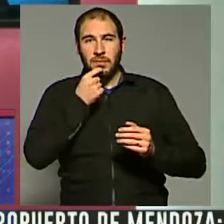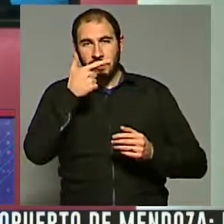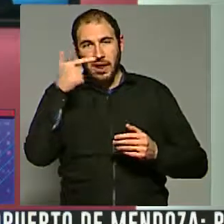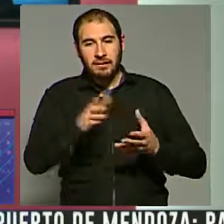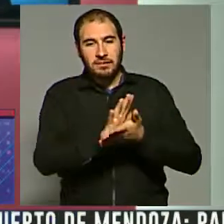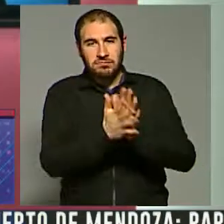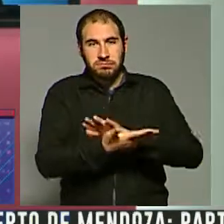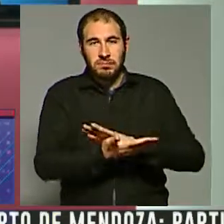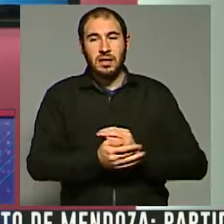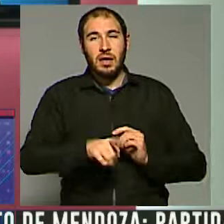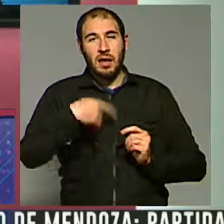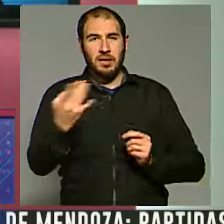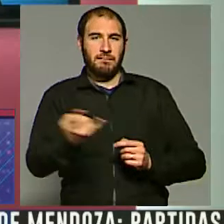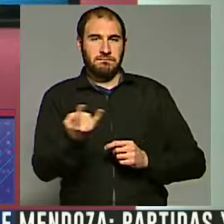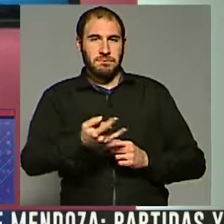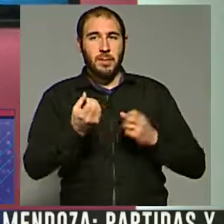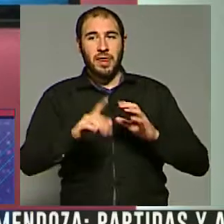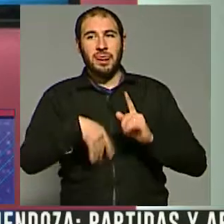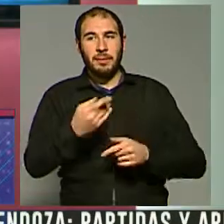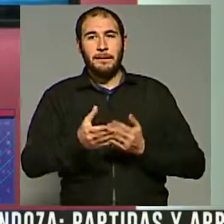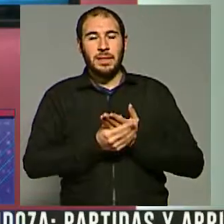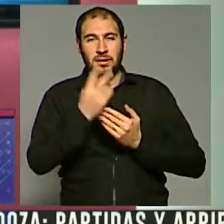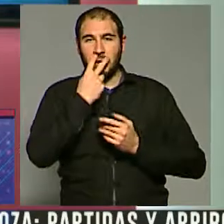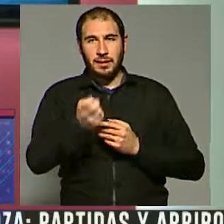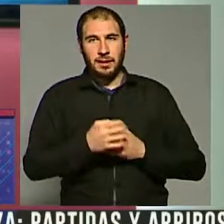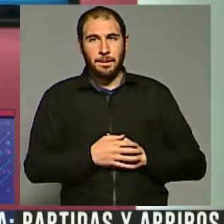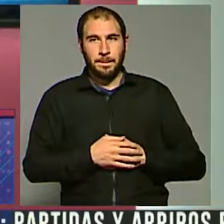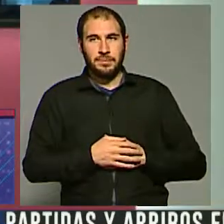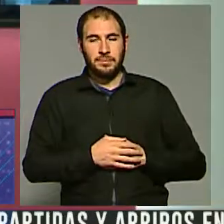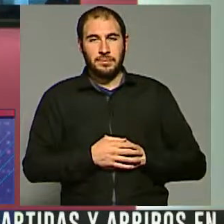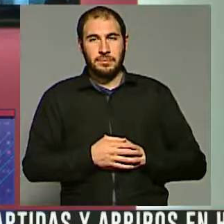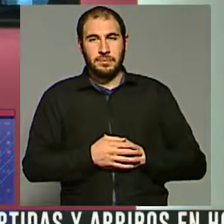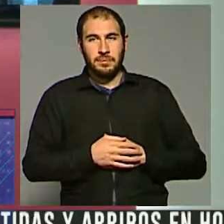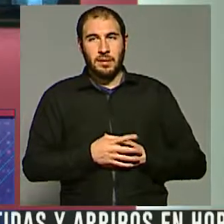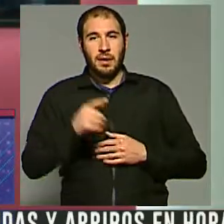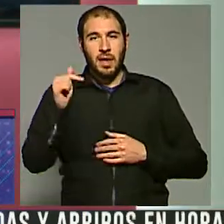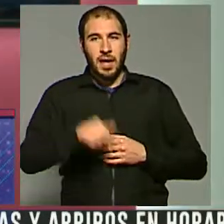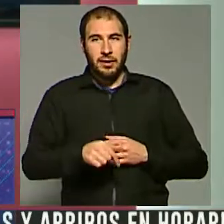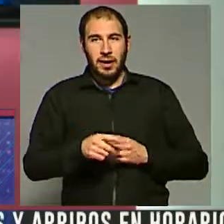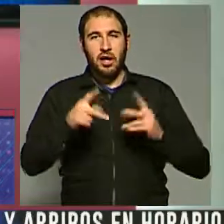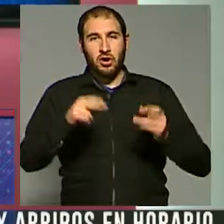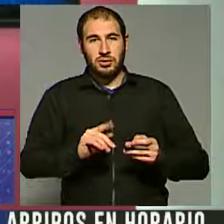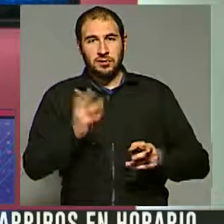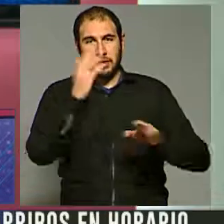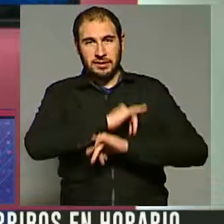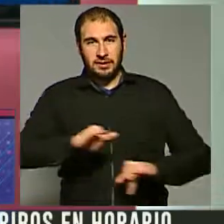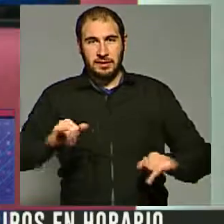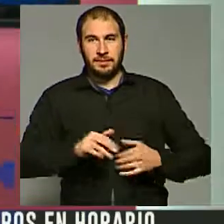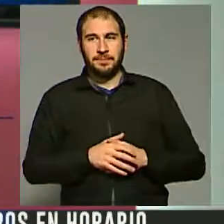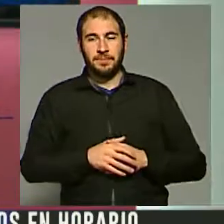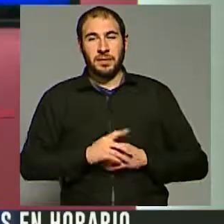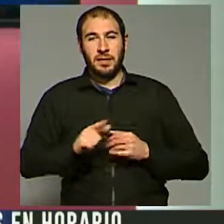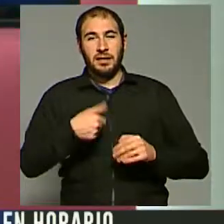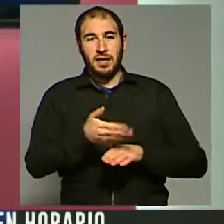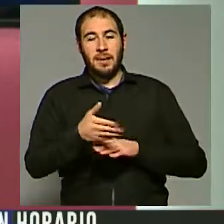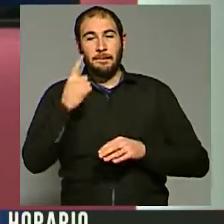nafta, lo cual terminó siendo desmentido posteriormente por el ministro de Energías, Iguazel. Ahora sí, es el momento de pausa en Unidiversidad Noticias.